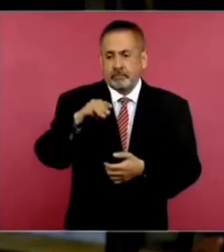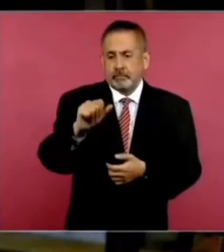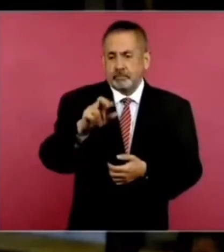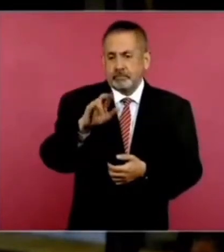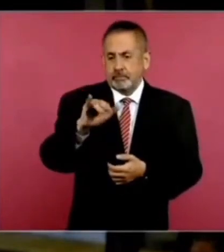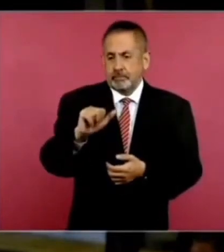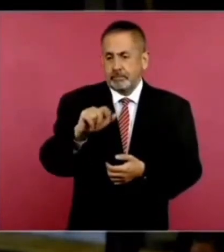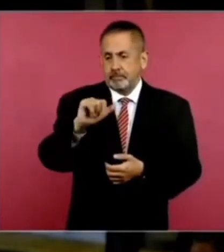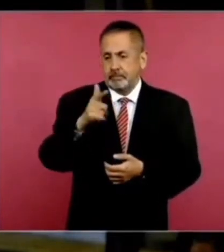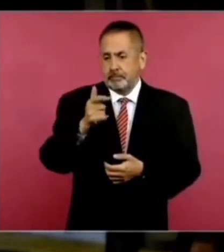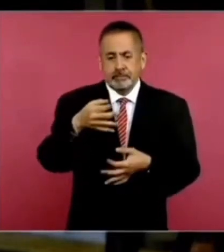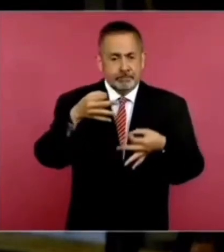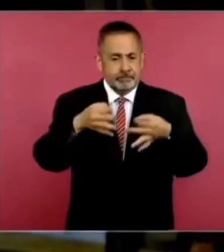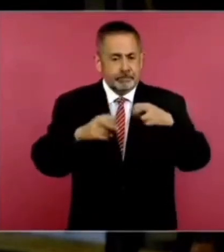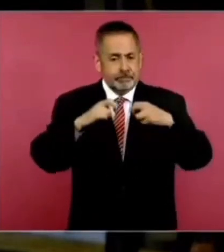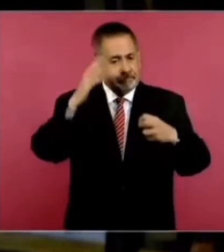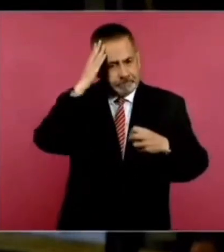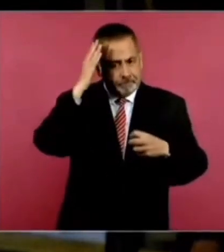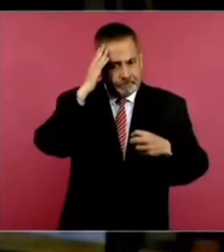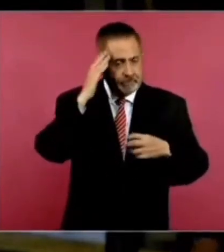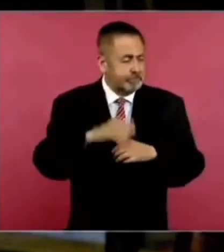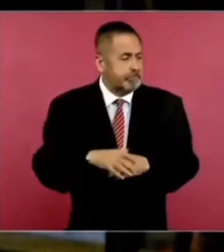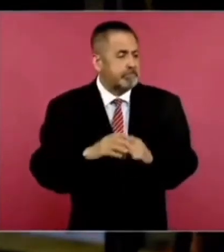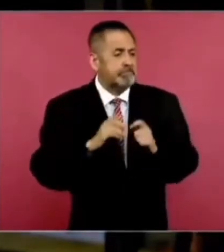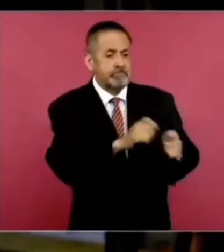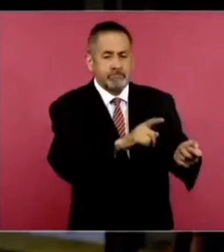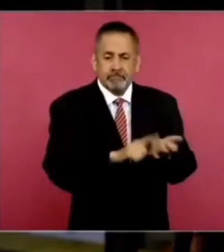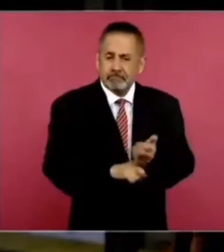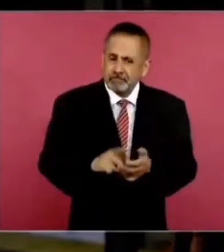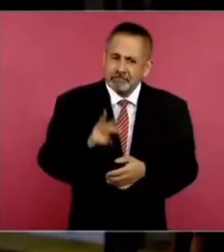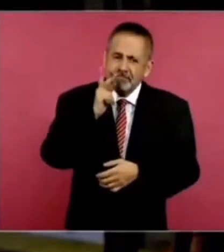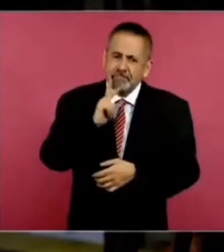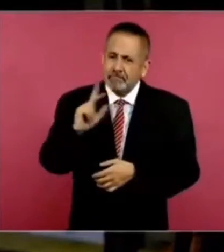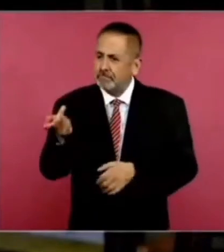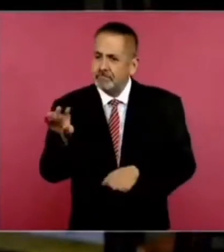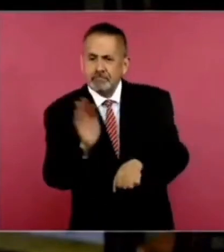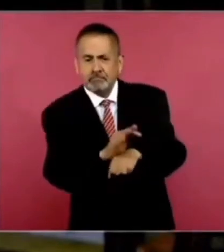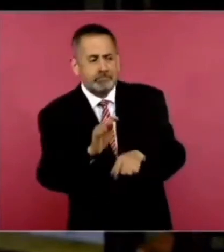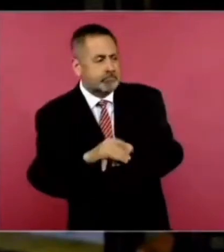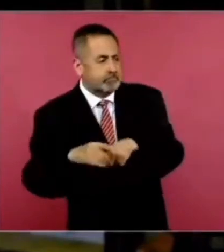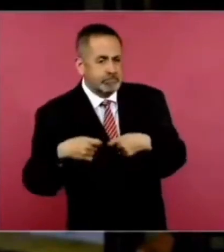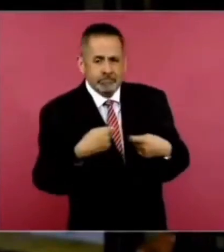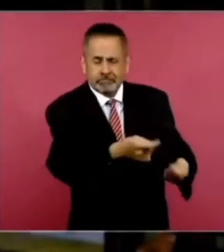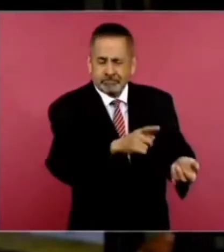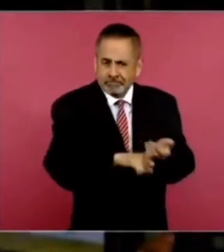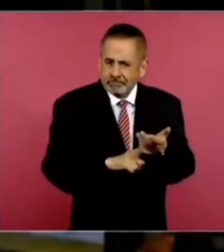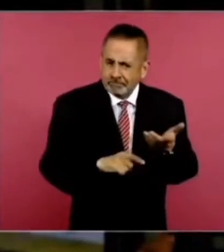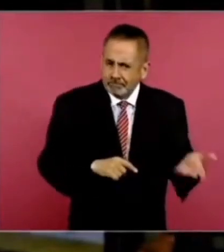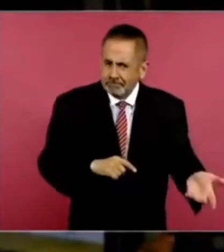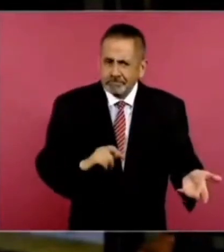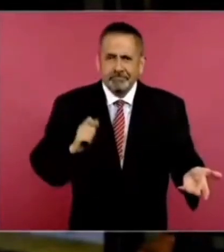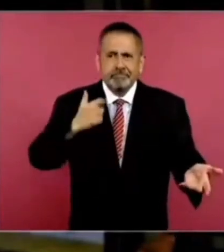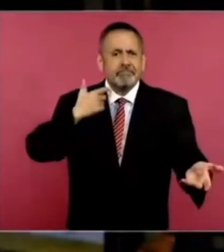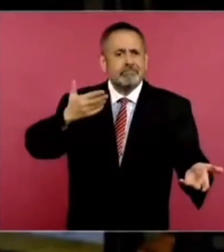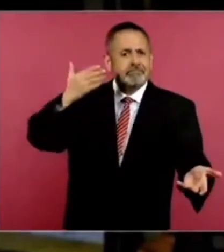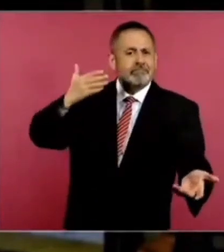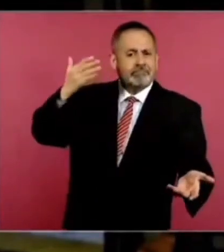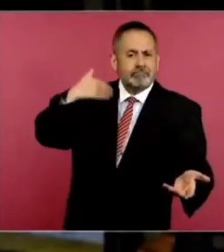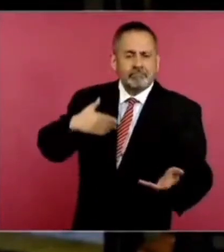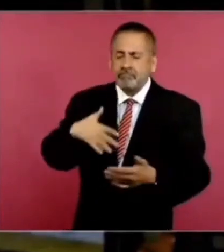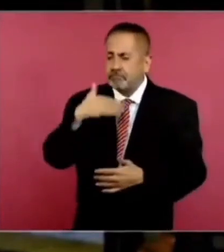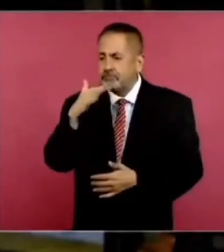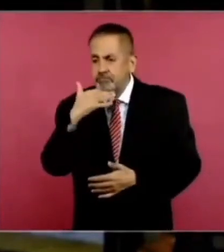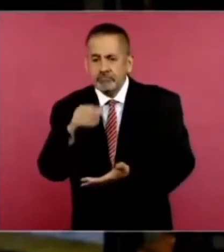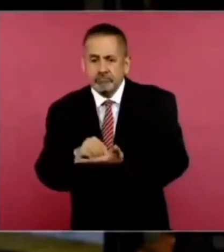su gobierno han sido beneficiados con asignaciones directas en Pemex, apoyados por funcionarios que provienen de sexenios pasados, dedicados